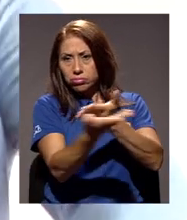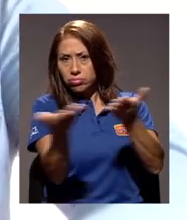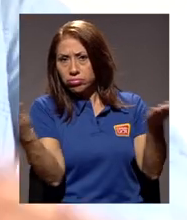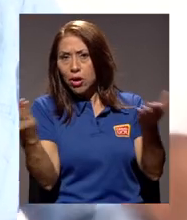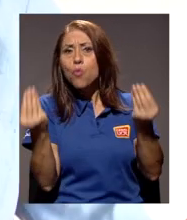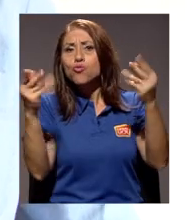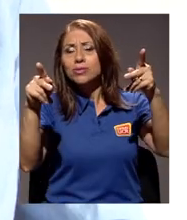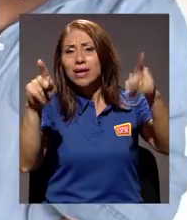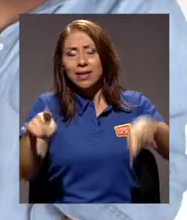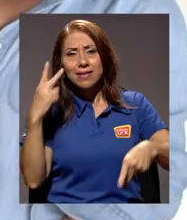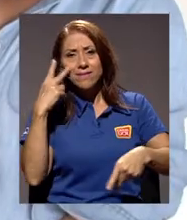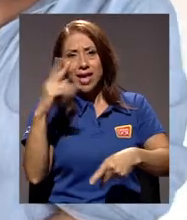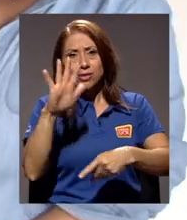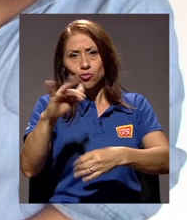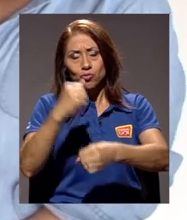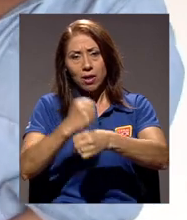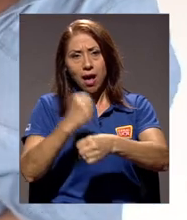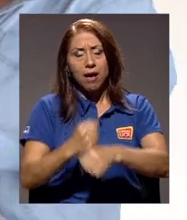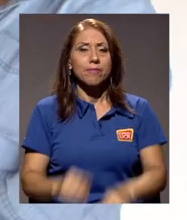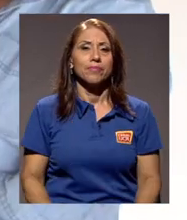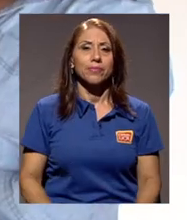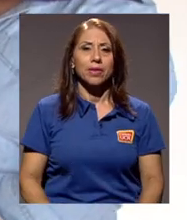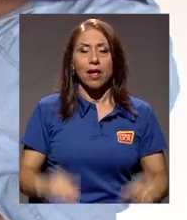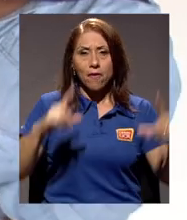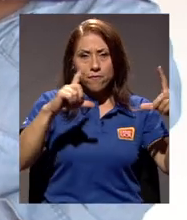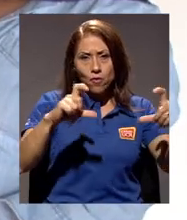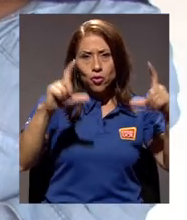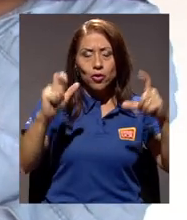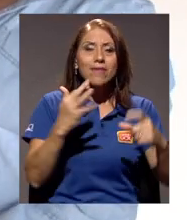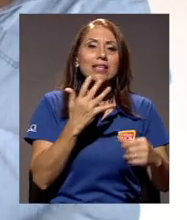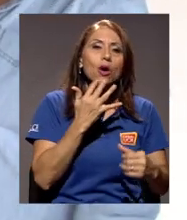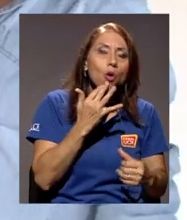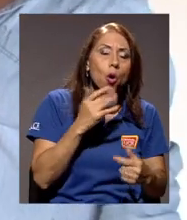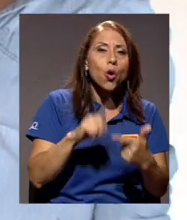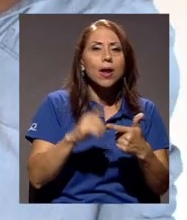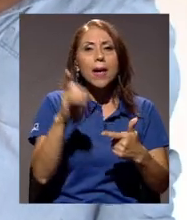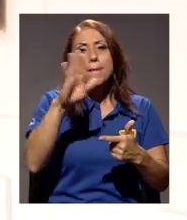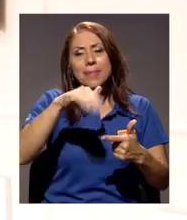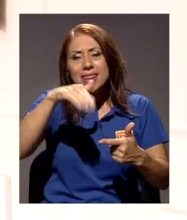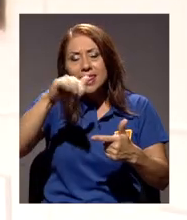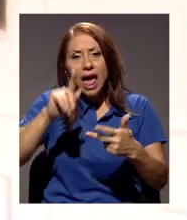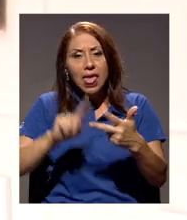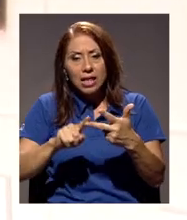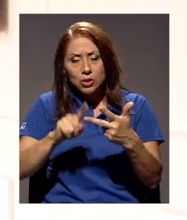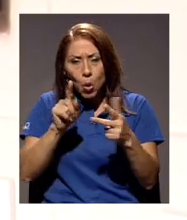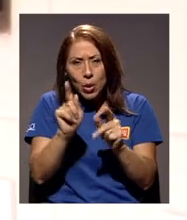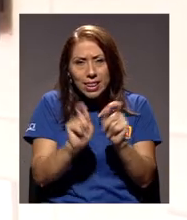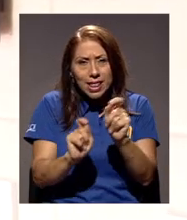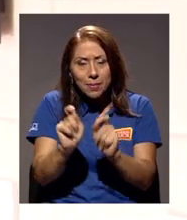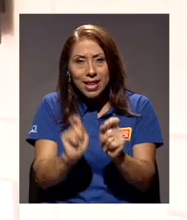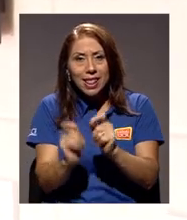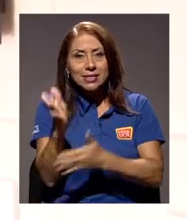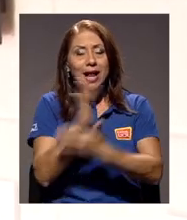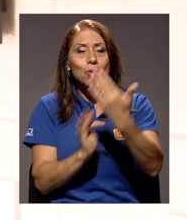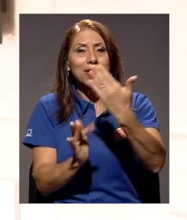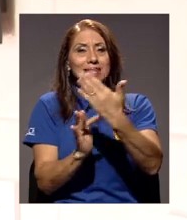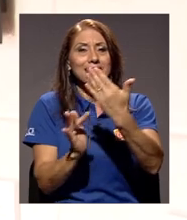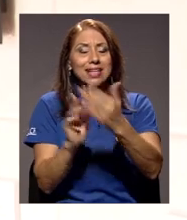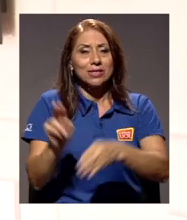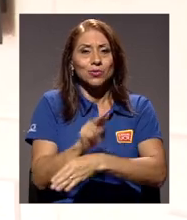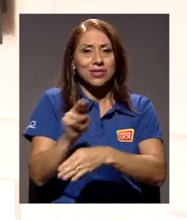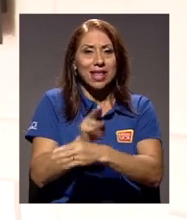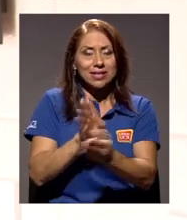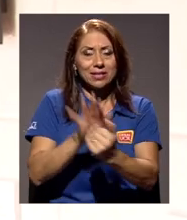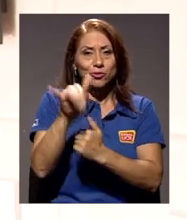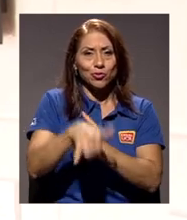de que mucha gente vea el trabajo. Fotografías a color, pintadas o intervenidas son algunas de las técnicas usadas en los